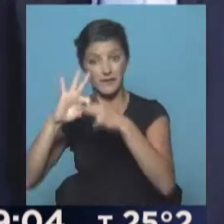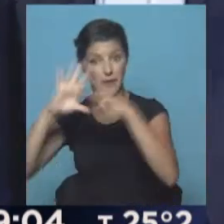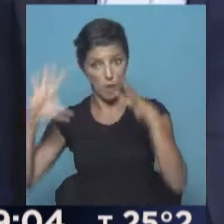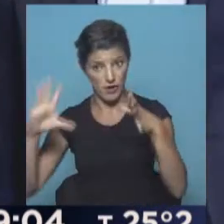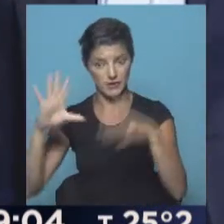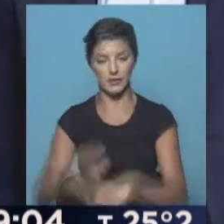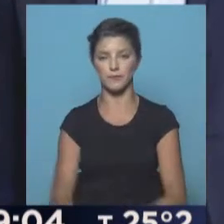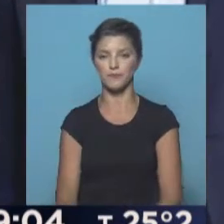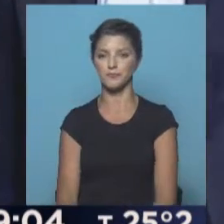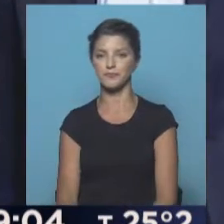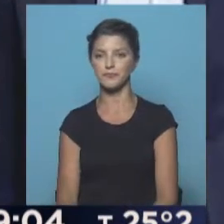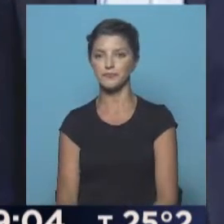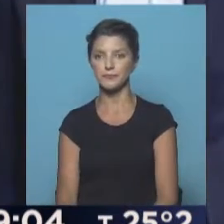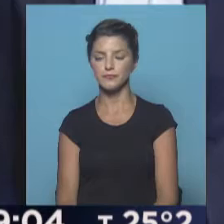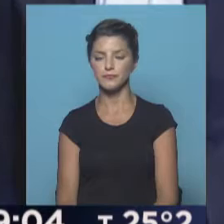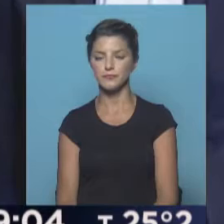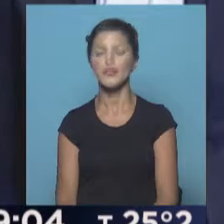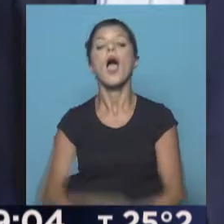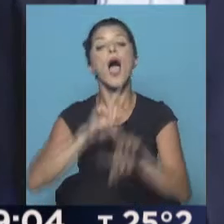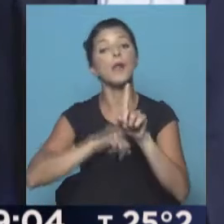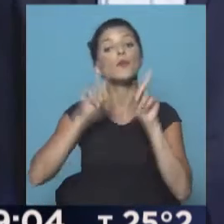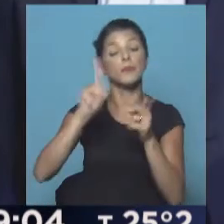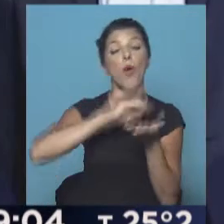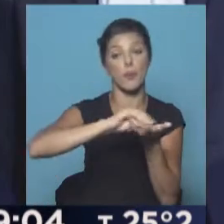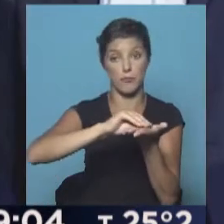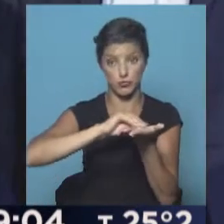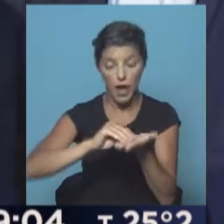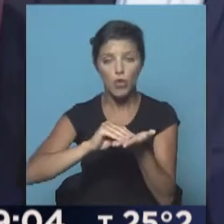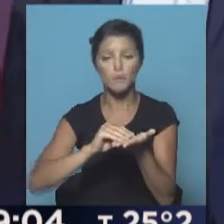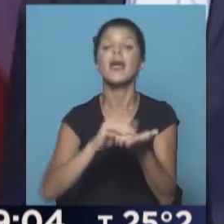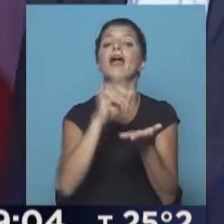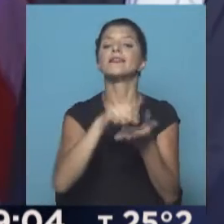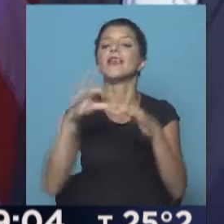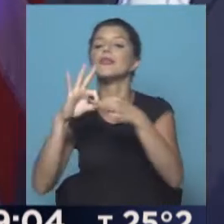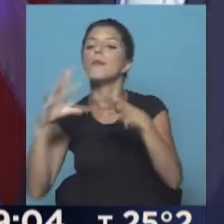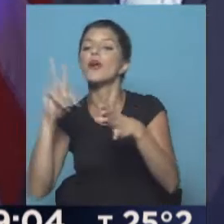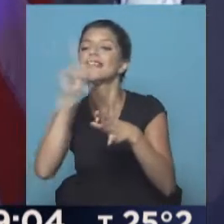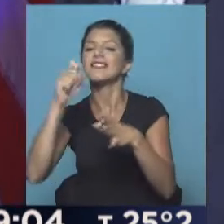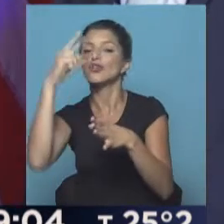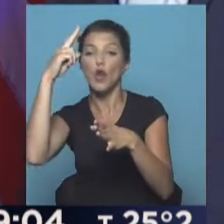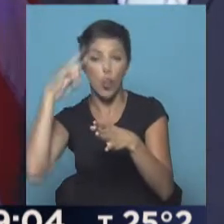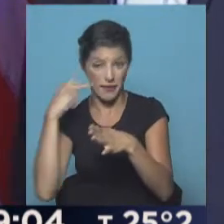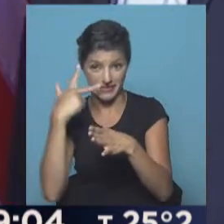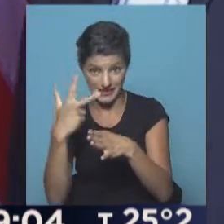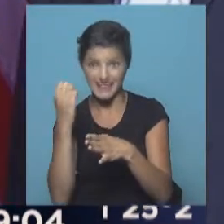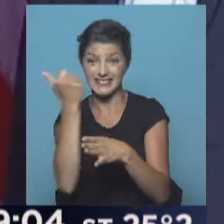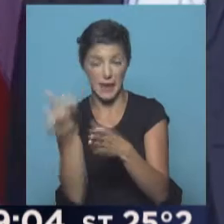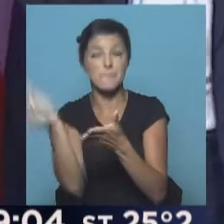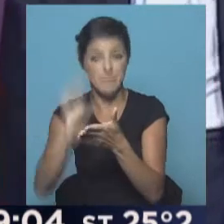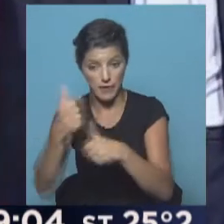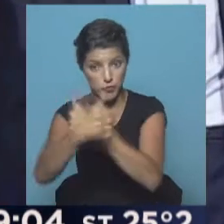demócratas. En tanto, en la Cámara de Representantes, el Partido Demócrata tendrá 193, sumó 6 escaños, y